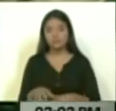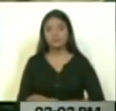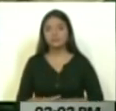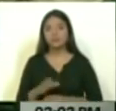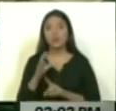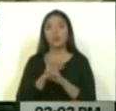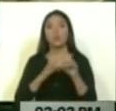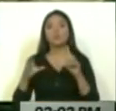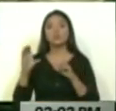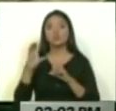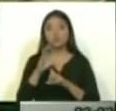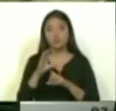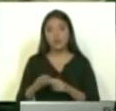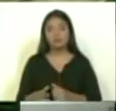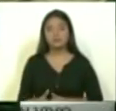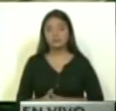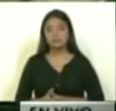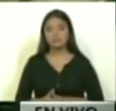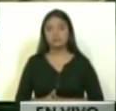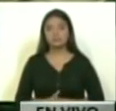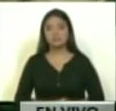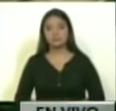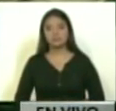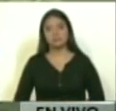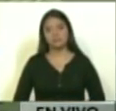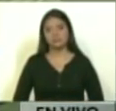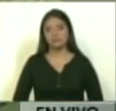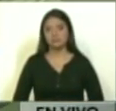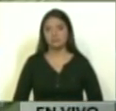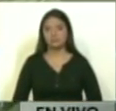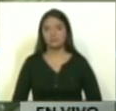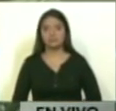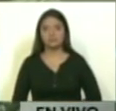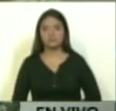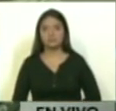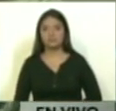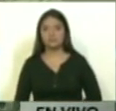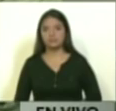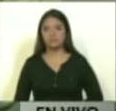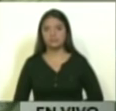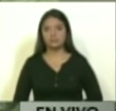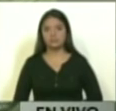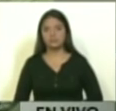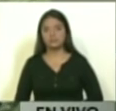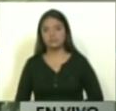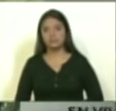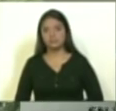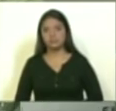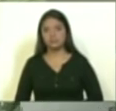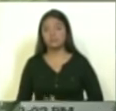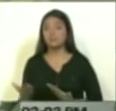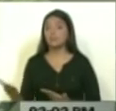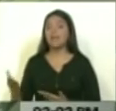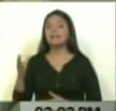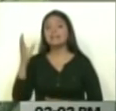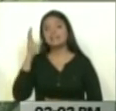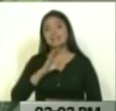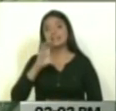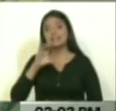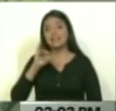cultura caribeña, ¿no? Sí, todas las Antillas. De todas las Antillas. ¿Mm? Por eso que el calipso, bueno, aquí está Cilia.